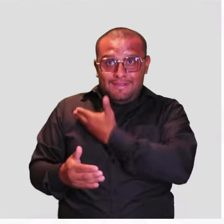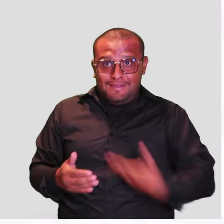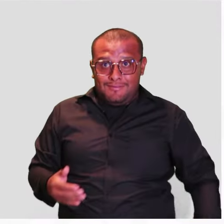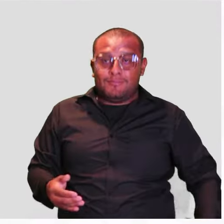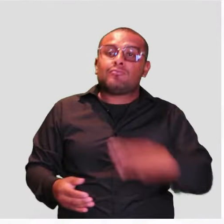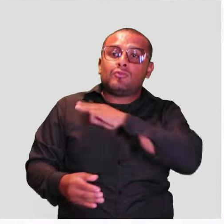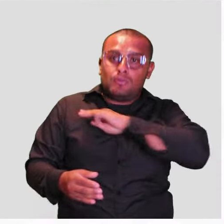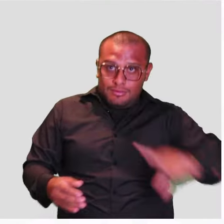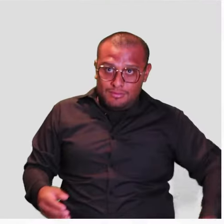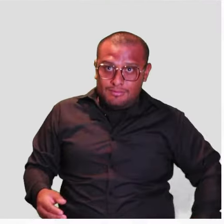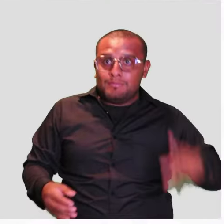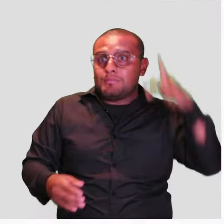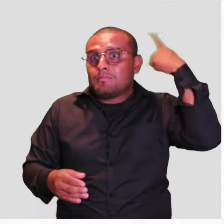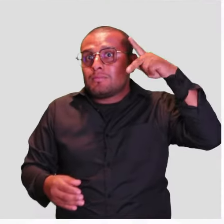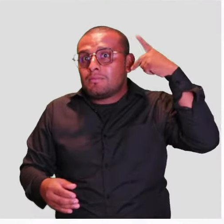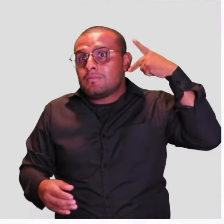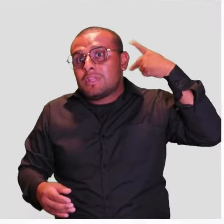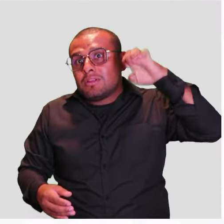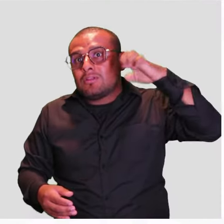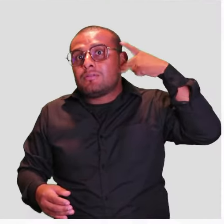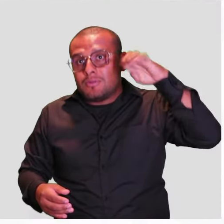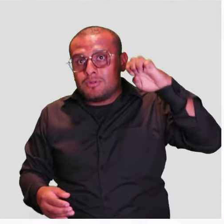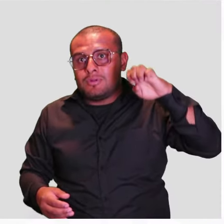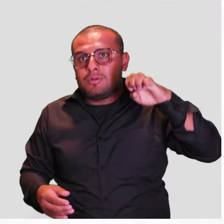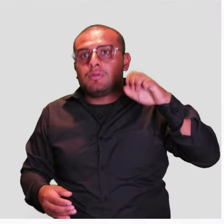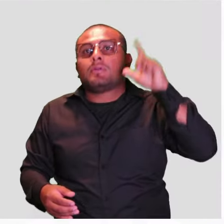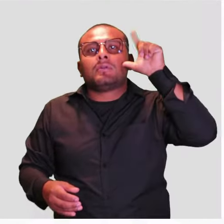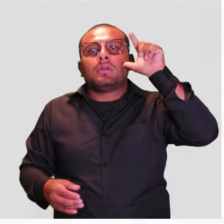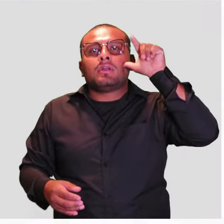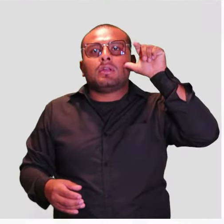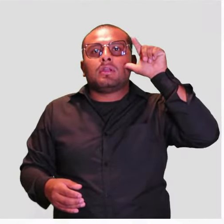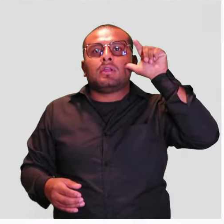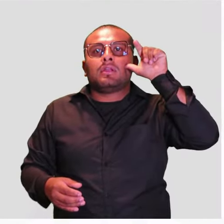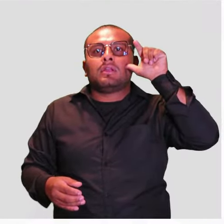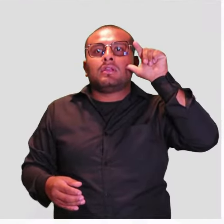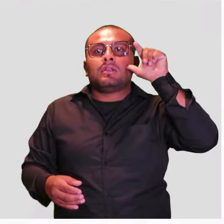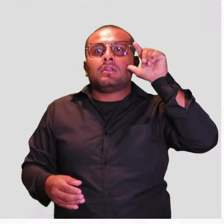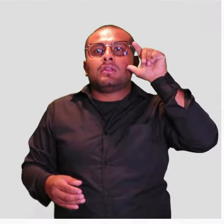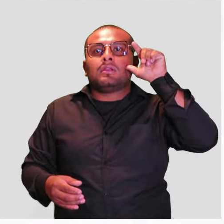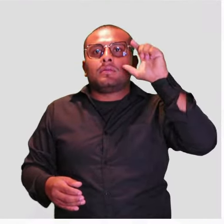de Pedro Escobedo. Se llevará a cabo mañana,